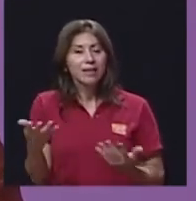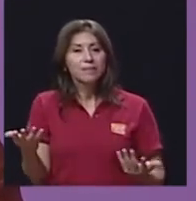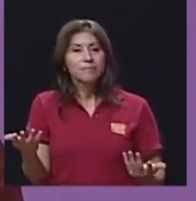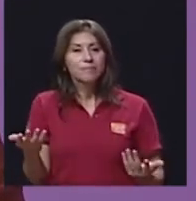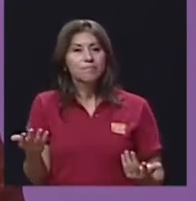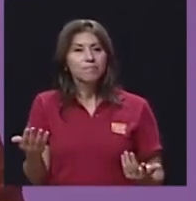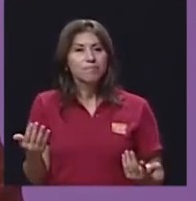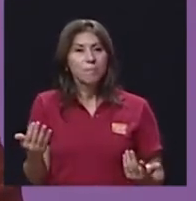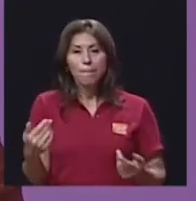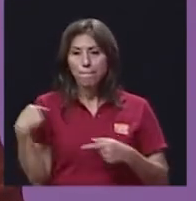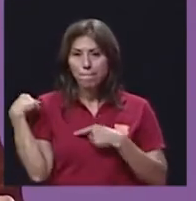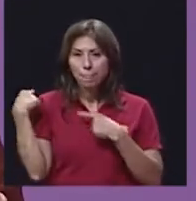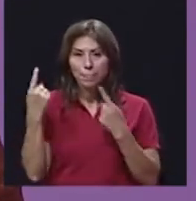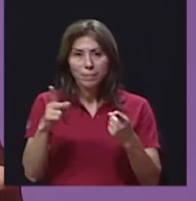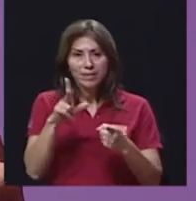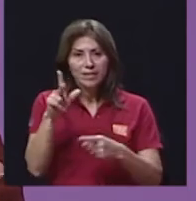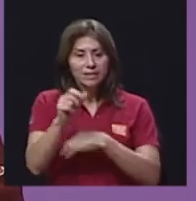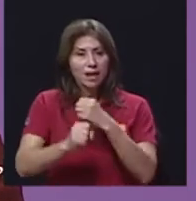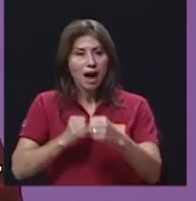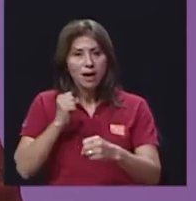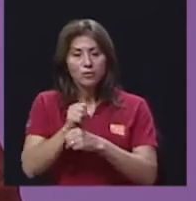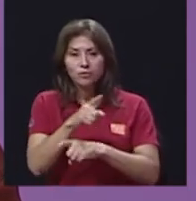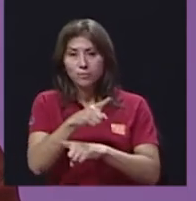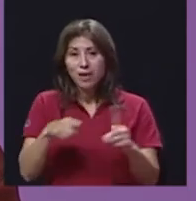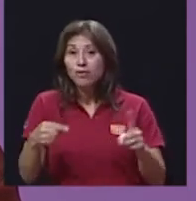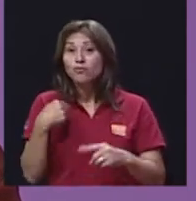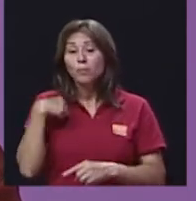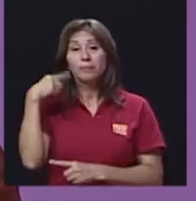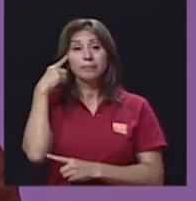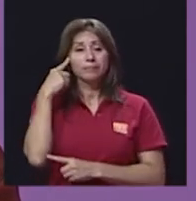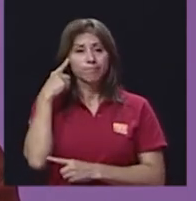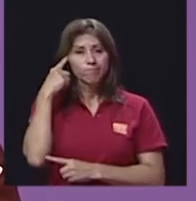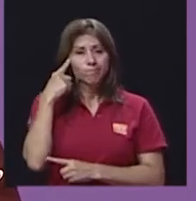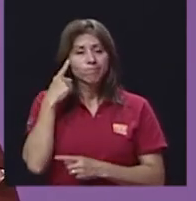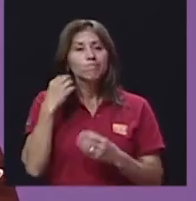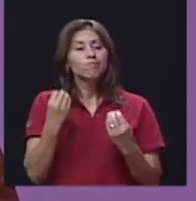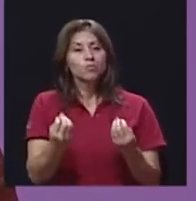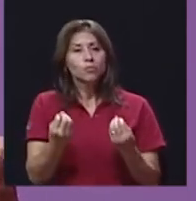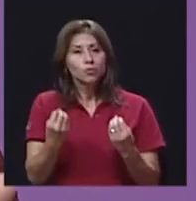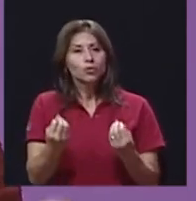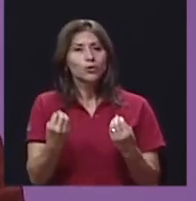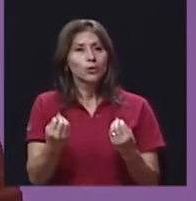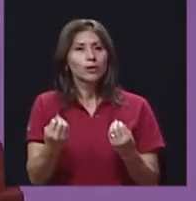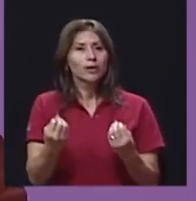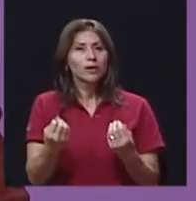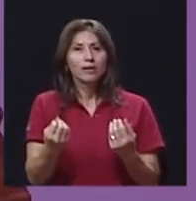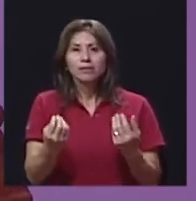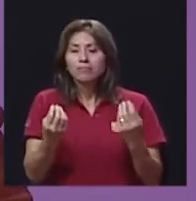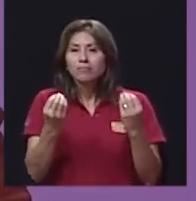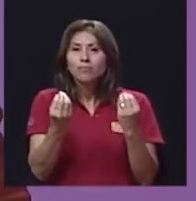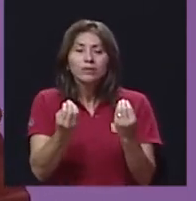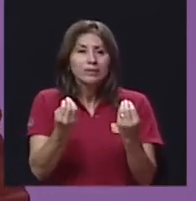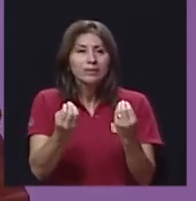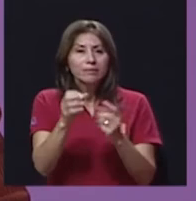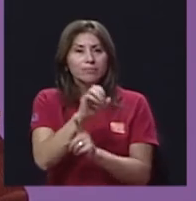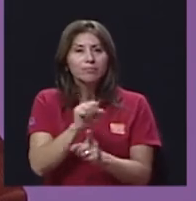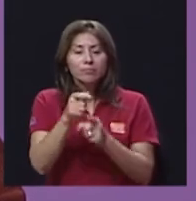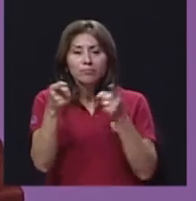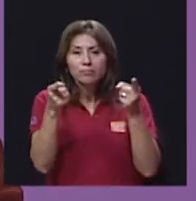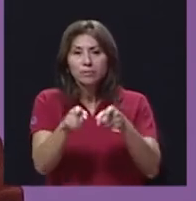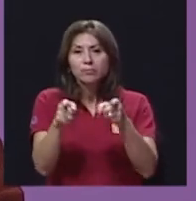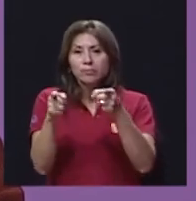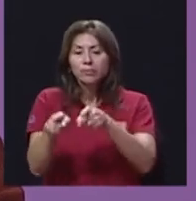durante todo estos tres años y medio yo he pensado mucho en la cantidad de historias de mujeres